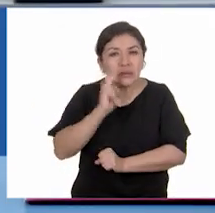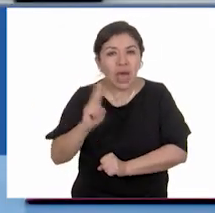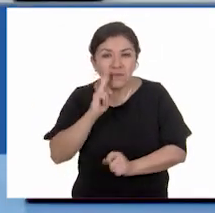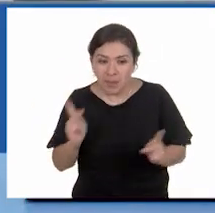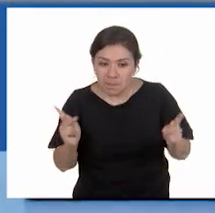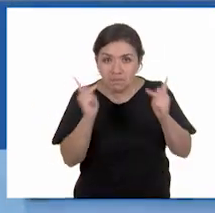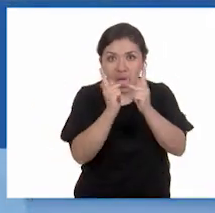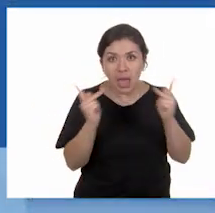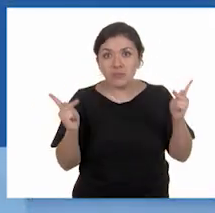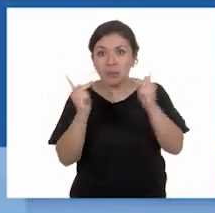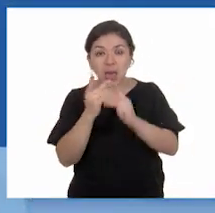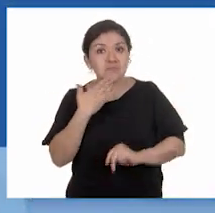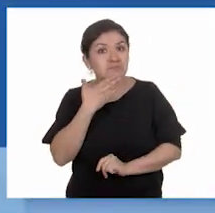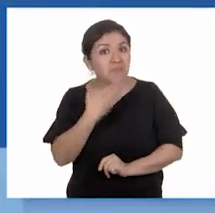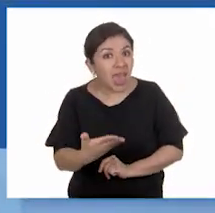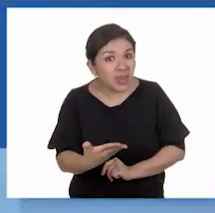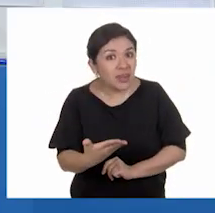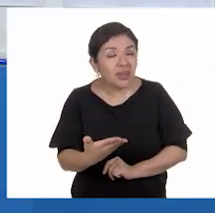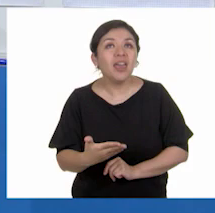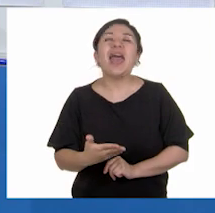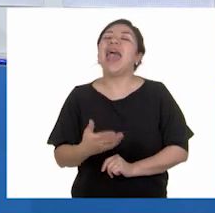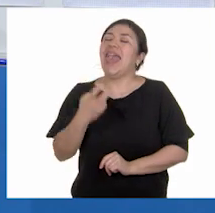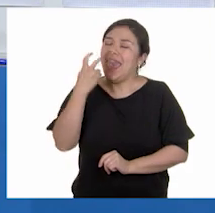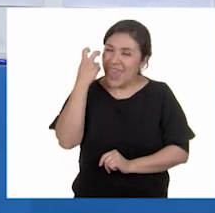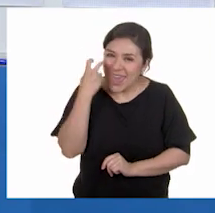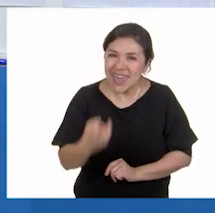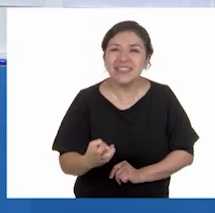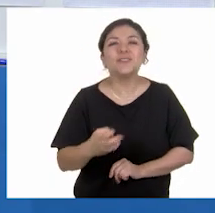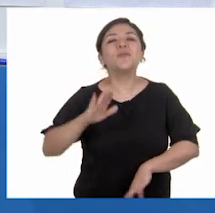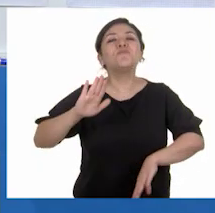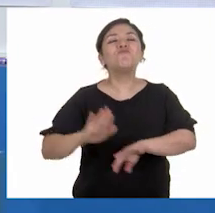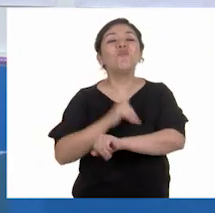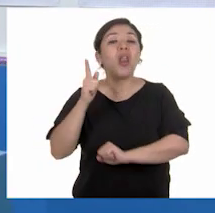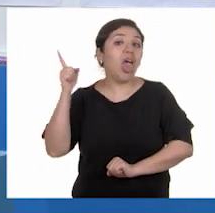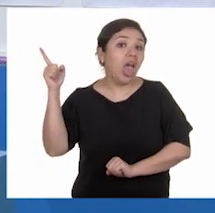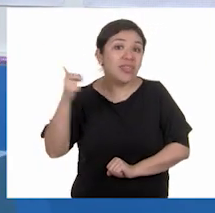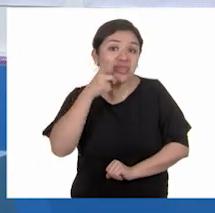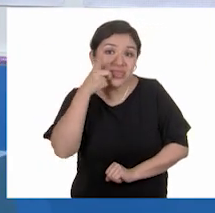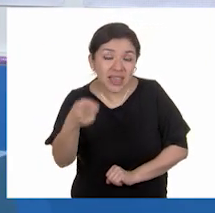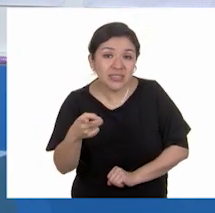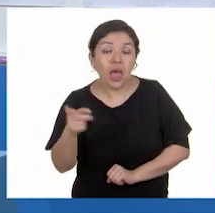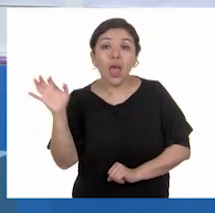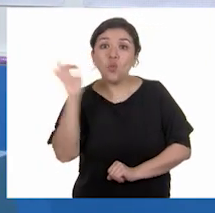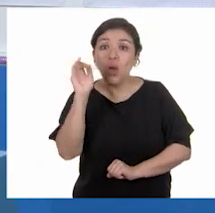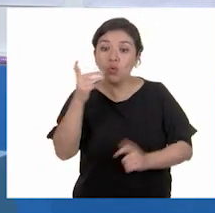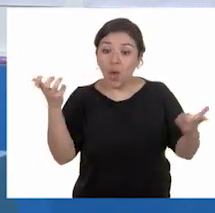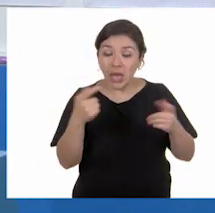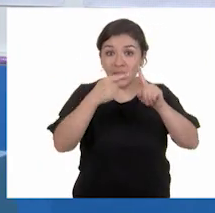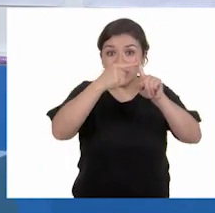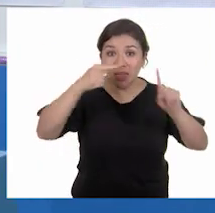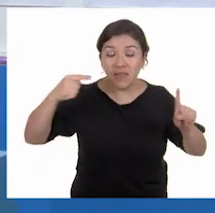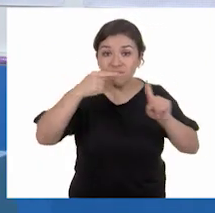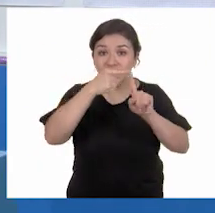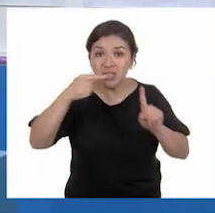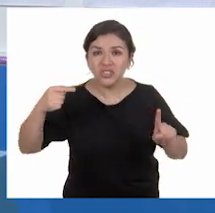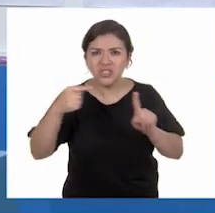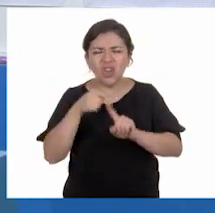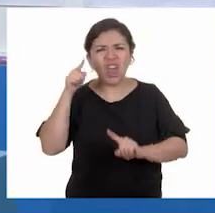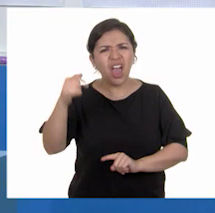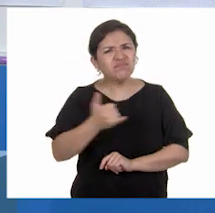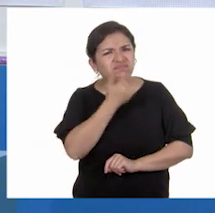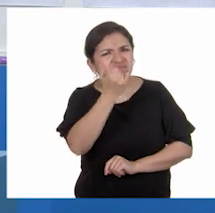son correctos, ¿verdad? Pues sí, porque dice que al hacer la división, a ella